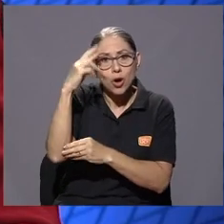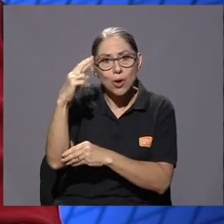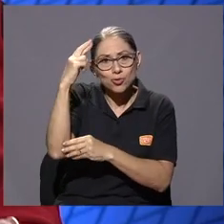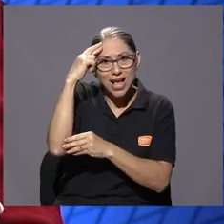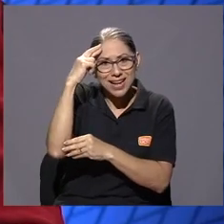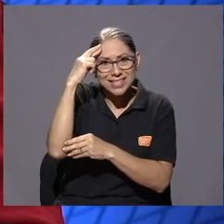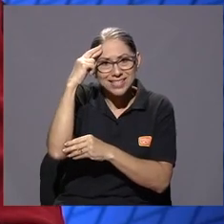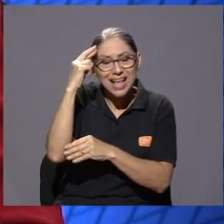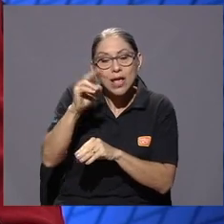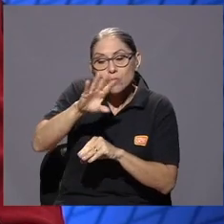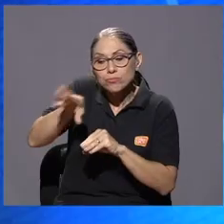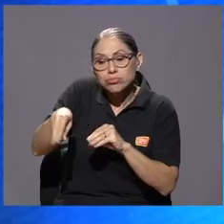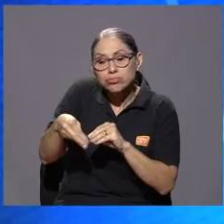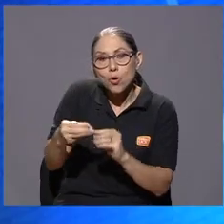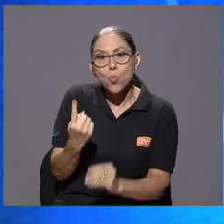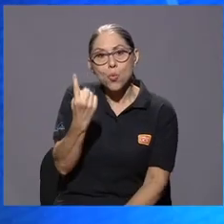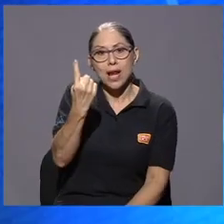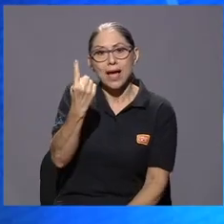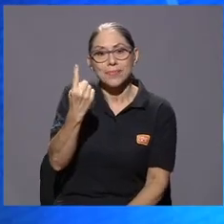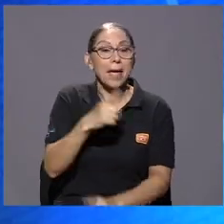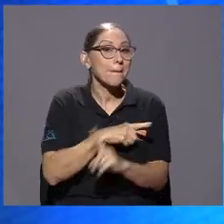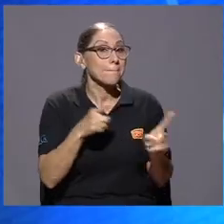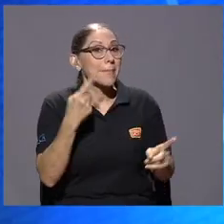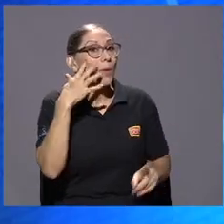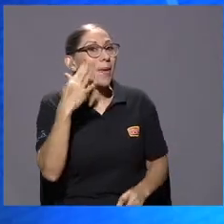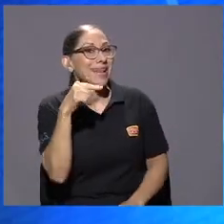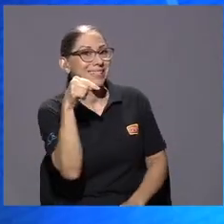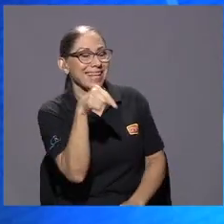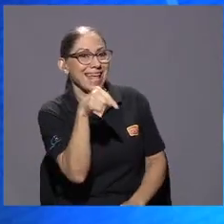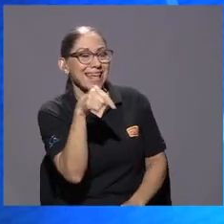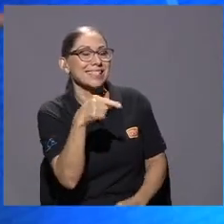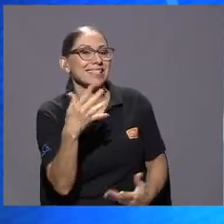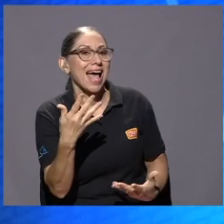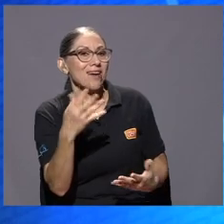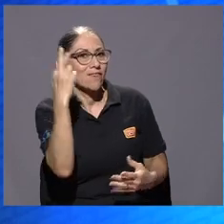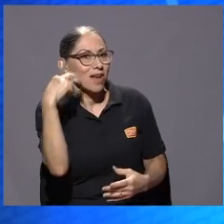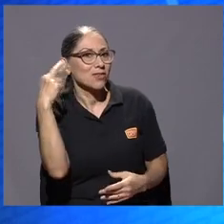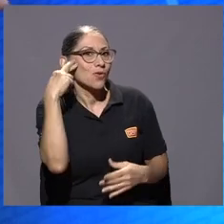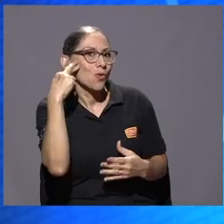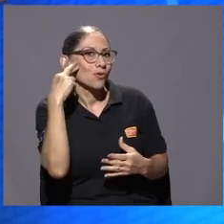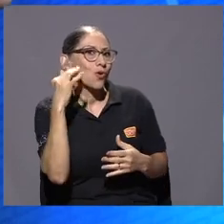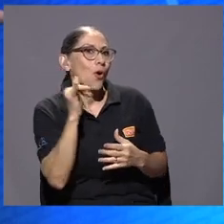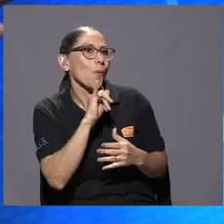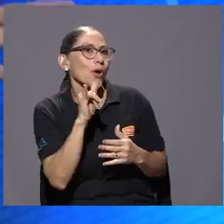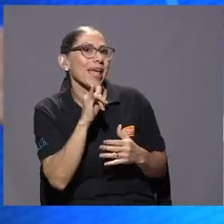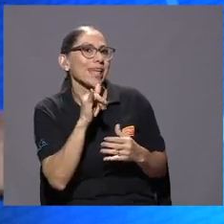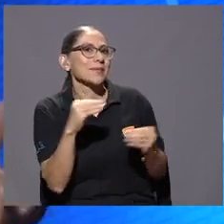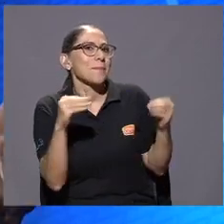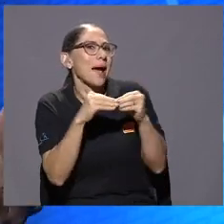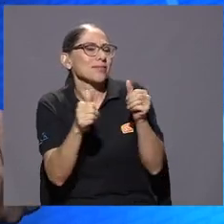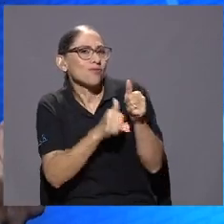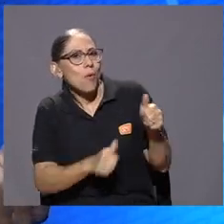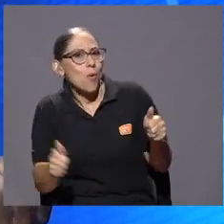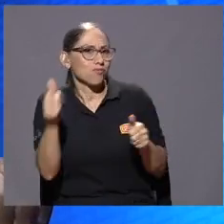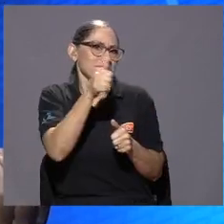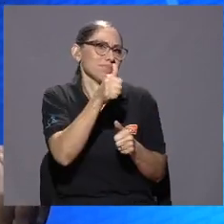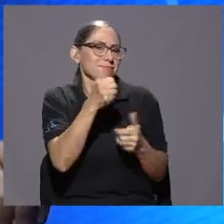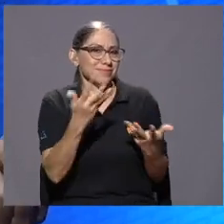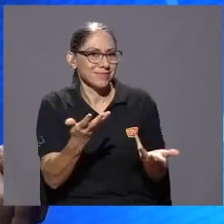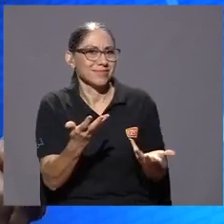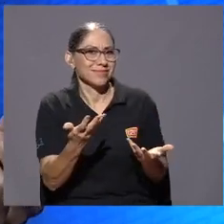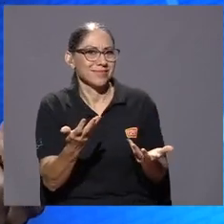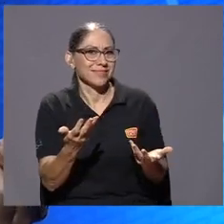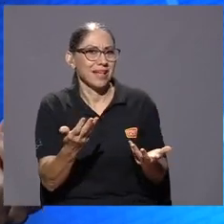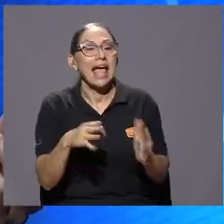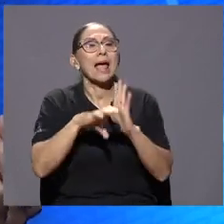que se adiciona sí. una más. Sí, lo que pasa es que esta parece que como que pasa por encima de todas. Digamos, lo que quiero decir es